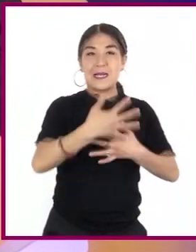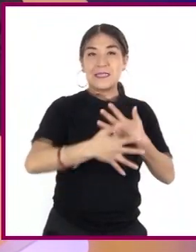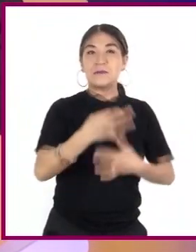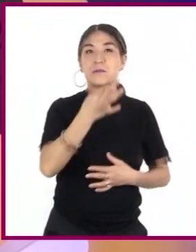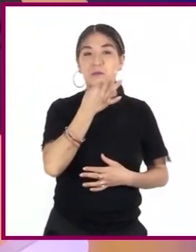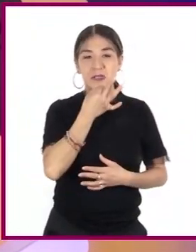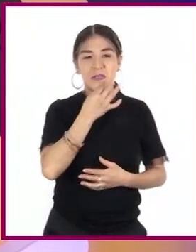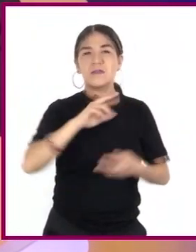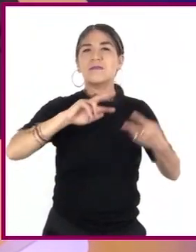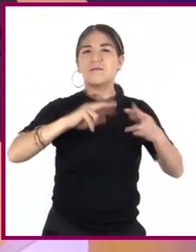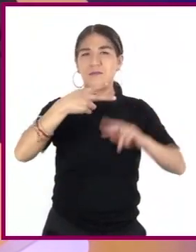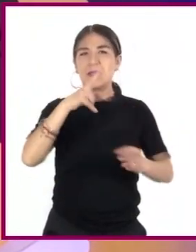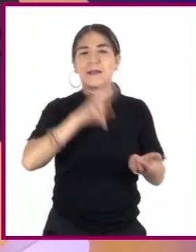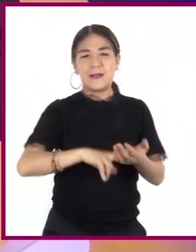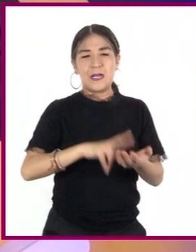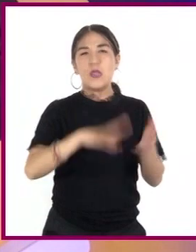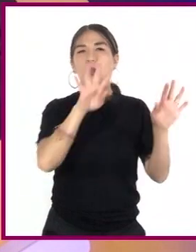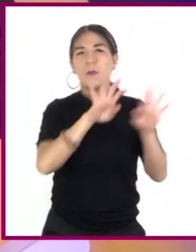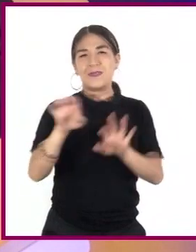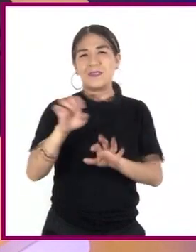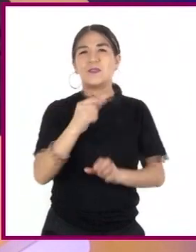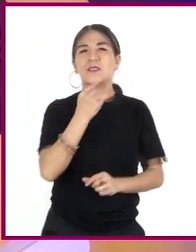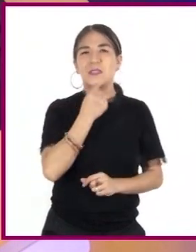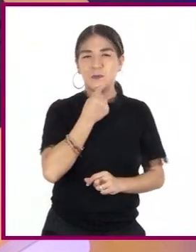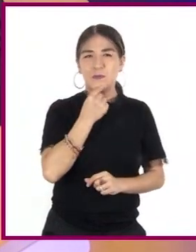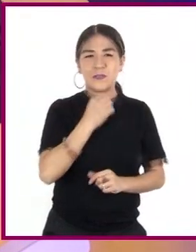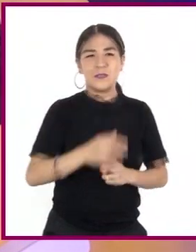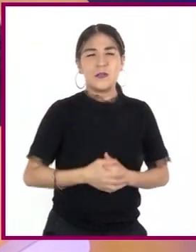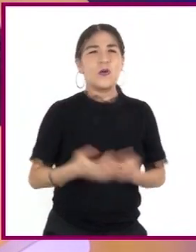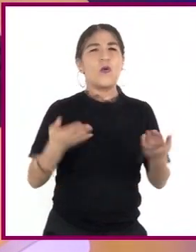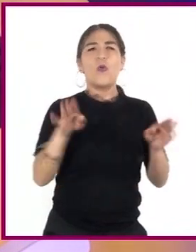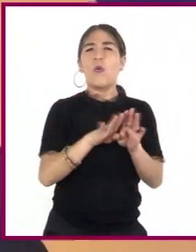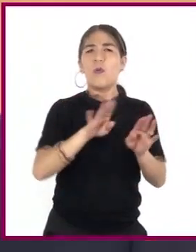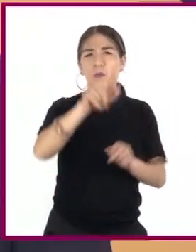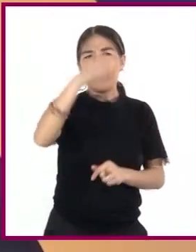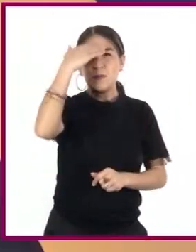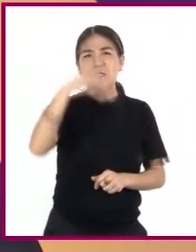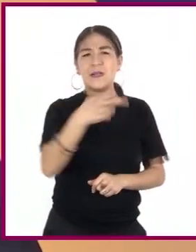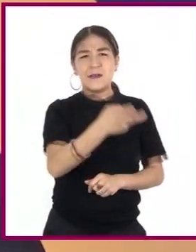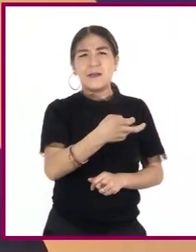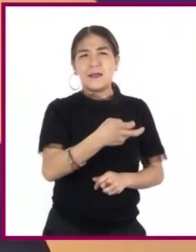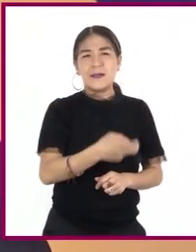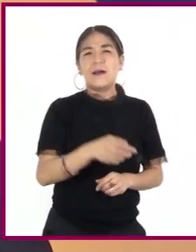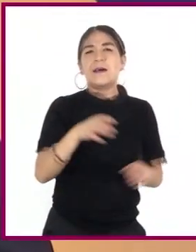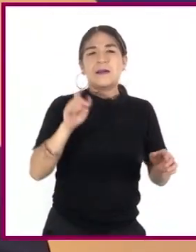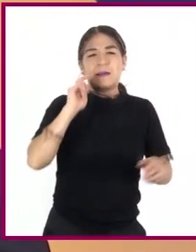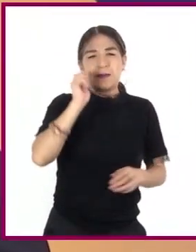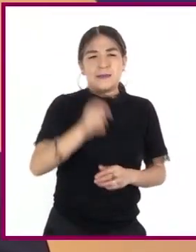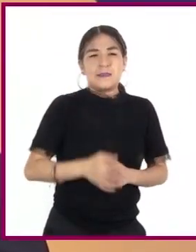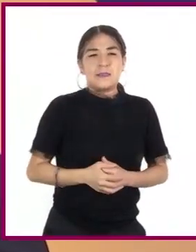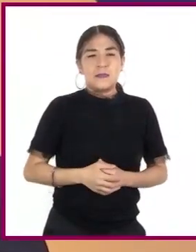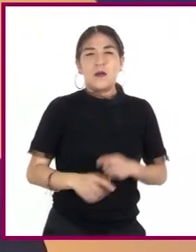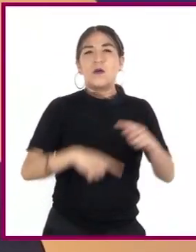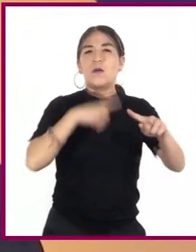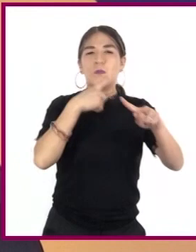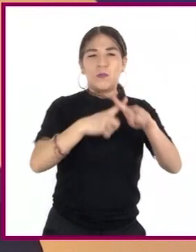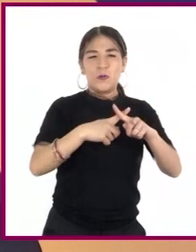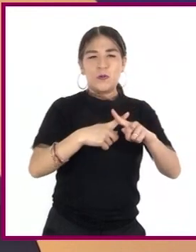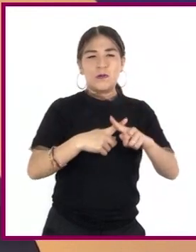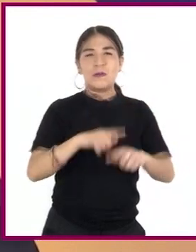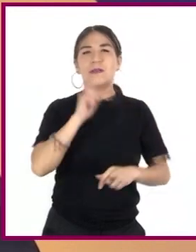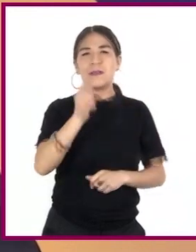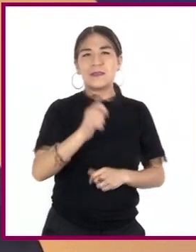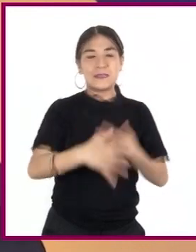minutos equivalen a 900 segundos. ¿Cómo lo sabemos? Una manera es multiplicar 15